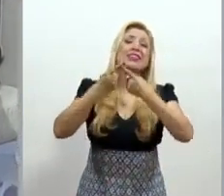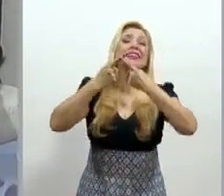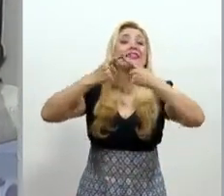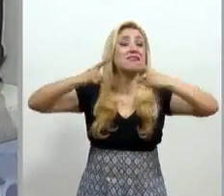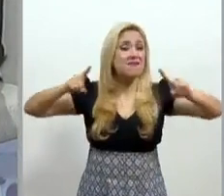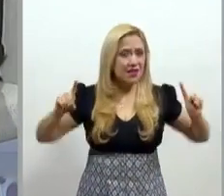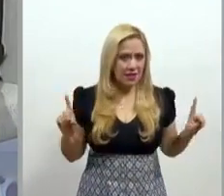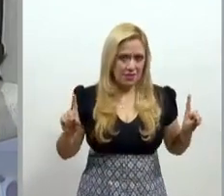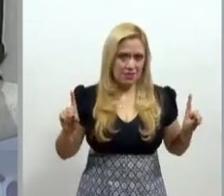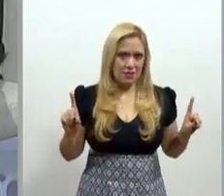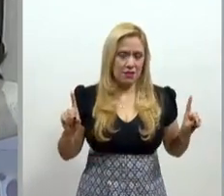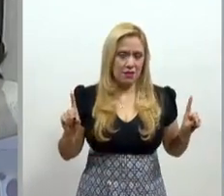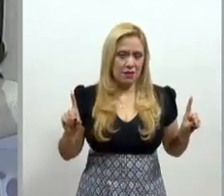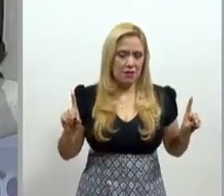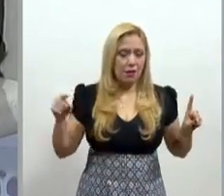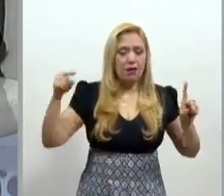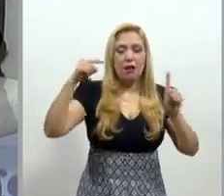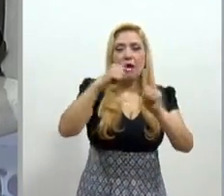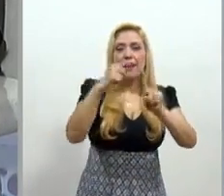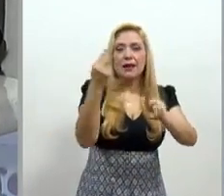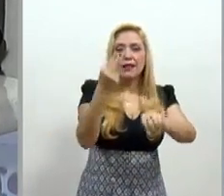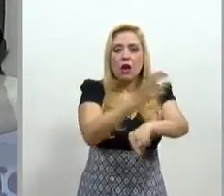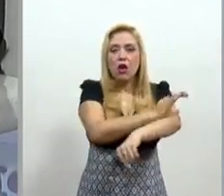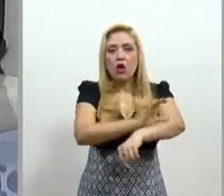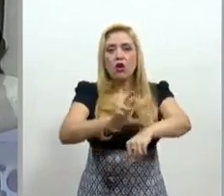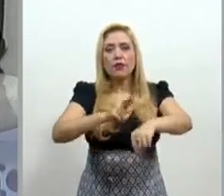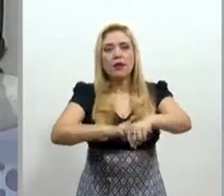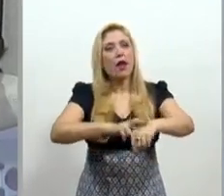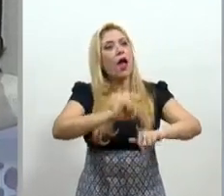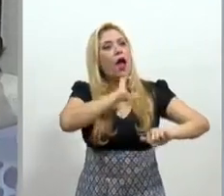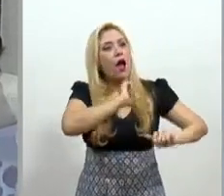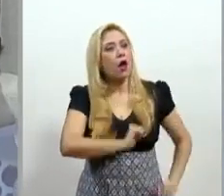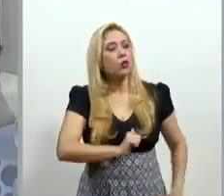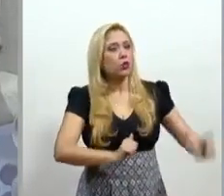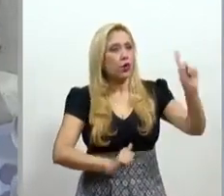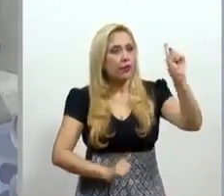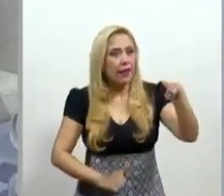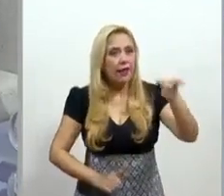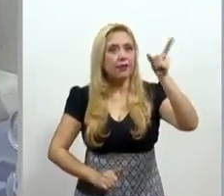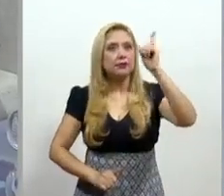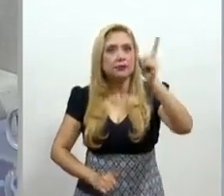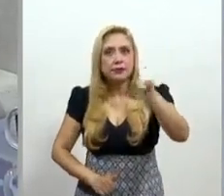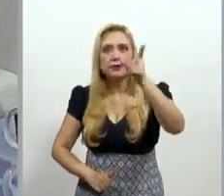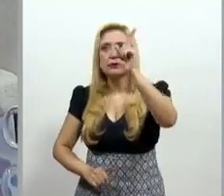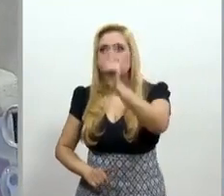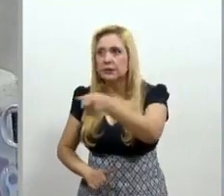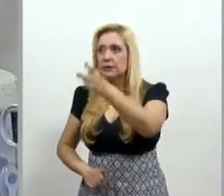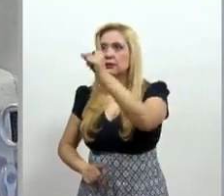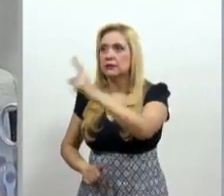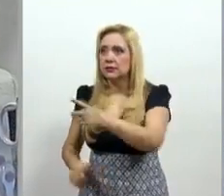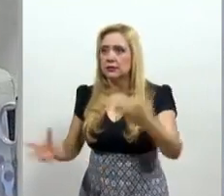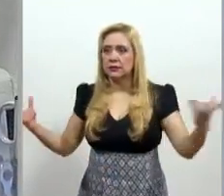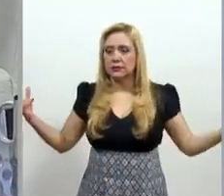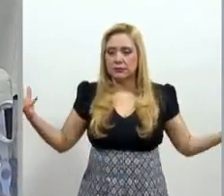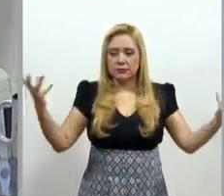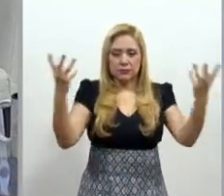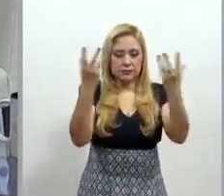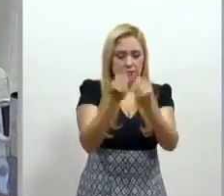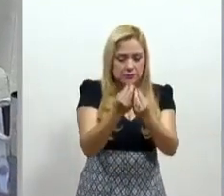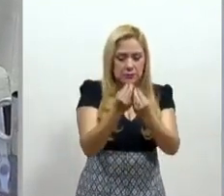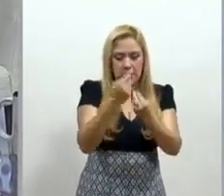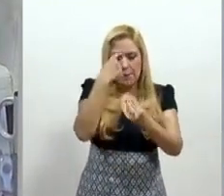y tiene que tender a la coordinación de autoridades competentes, especializadas, para generar un